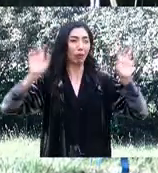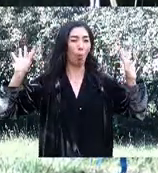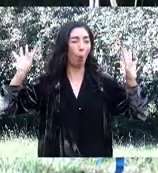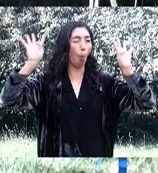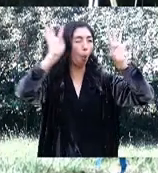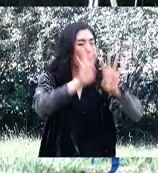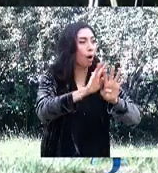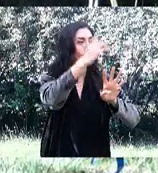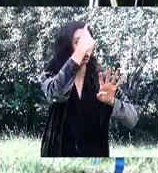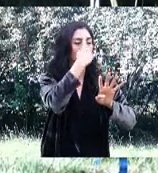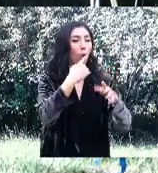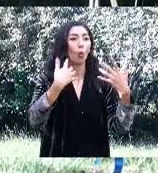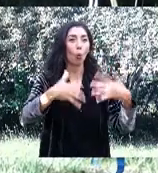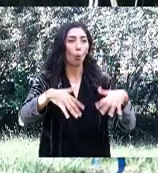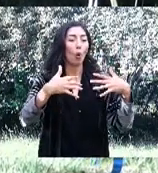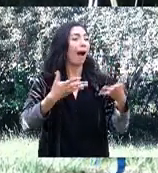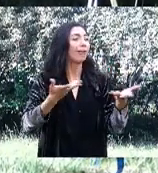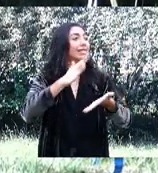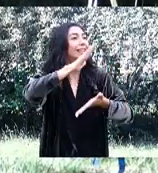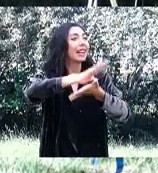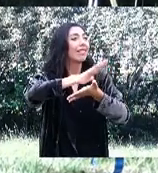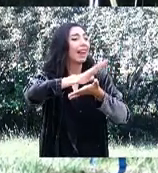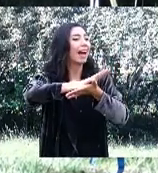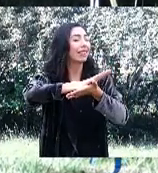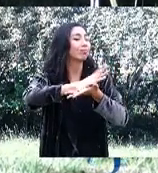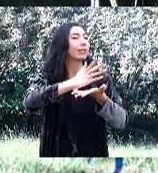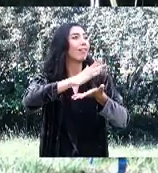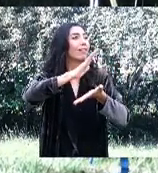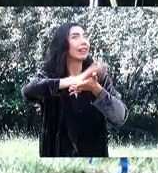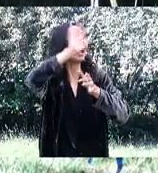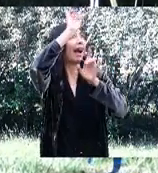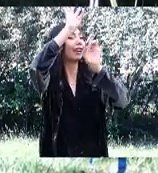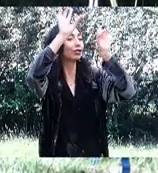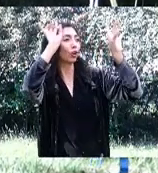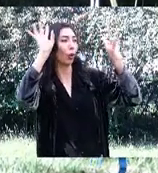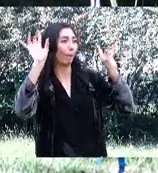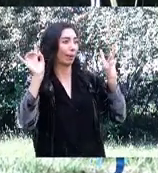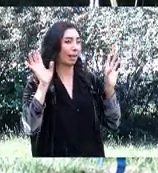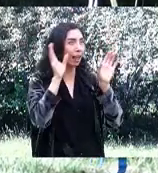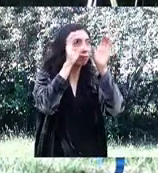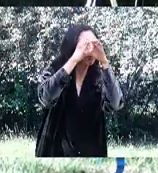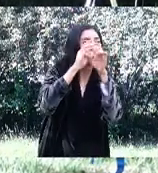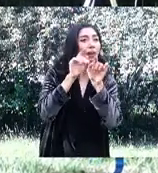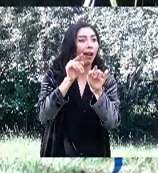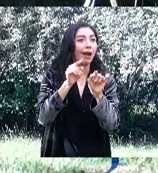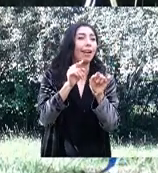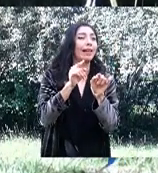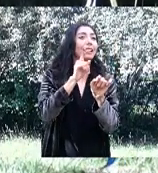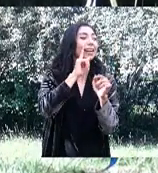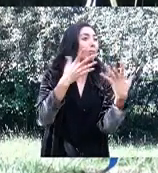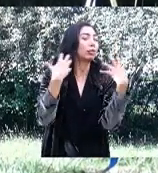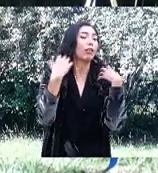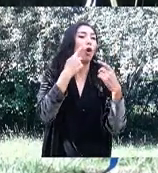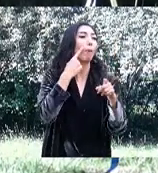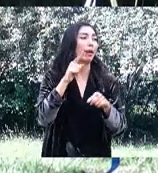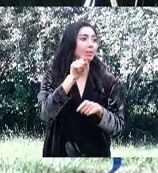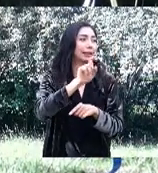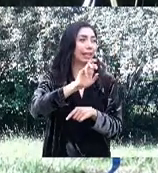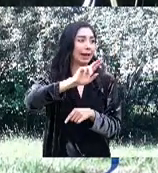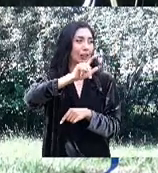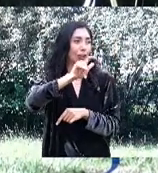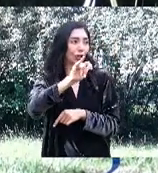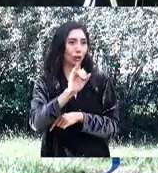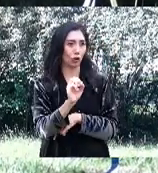museo como un hito histórico a celebrar la fiesta de la astronomía y que estuvo a cargo por supuesto de Sergio y que lo